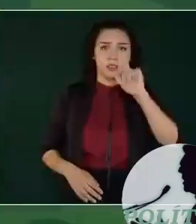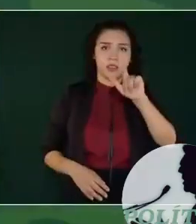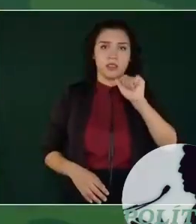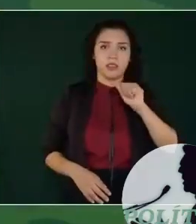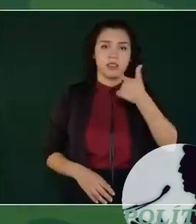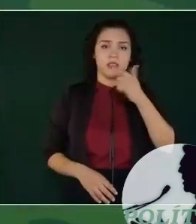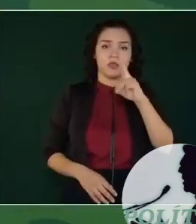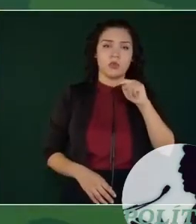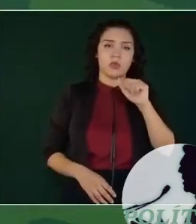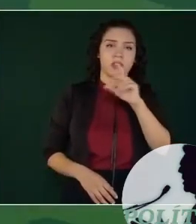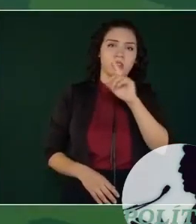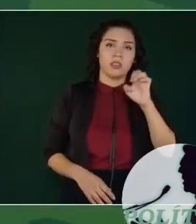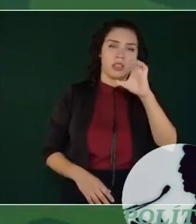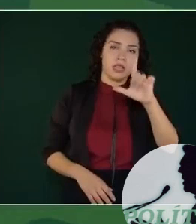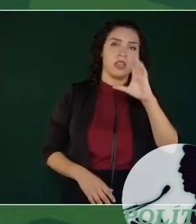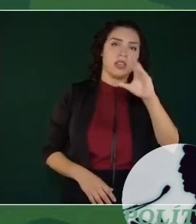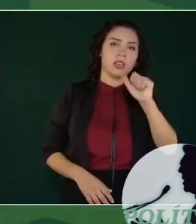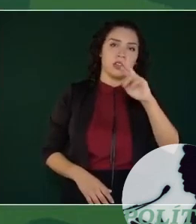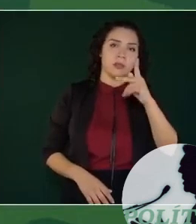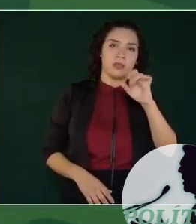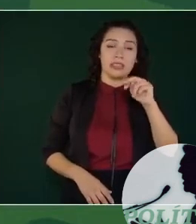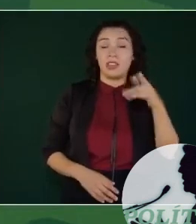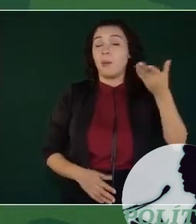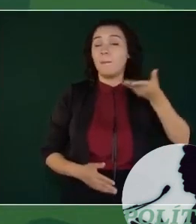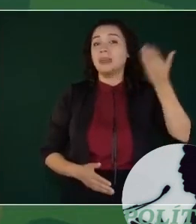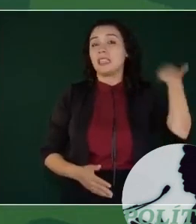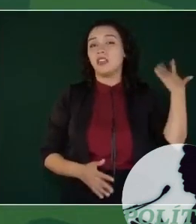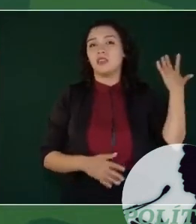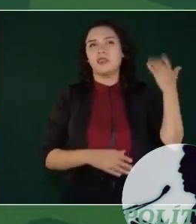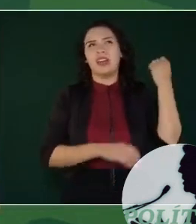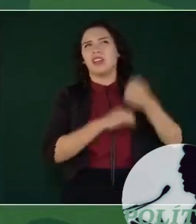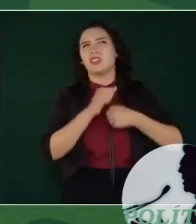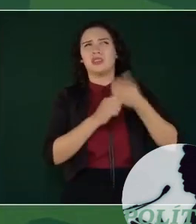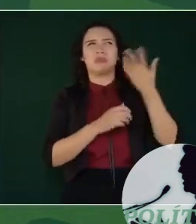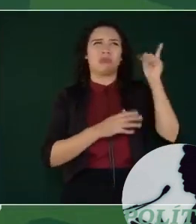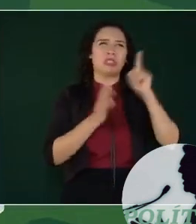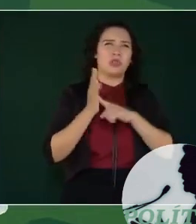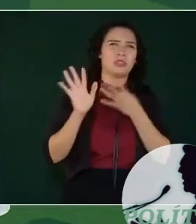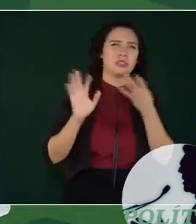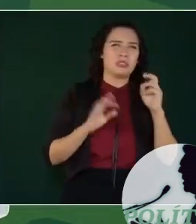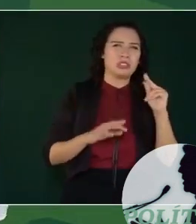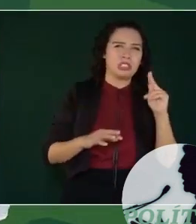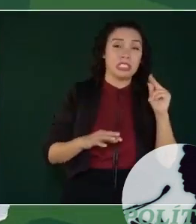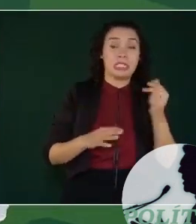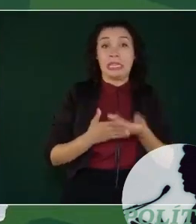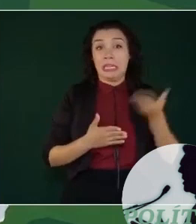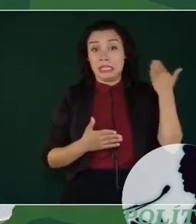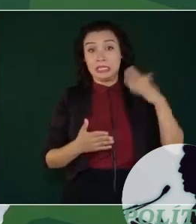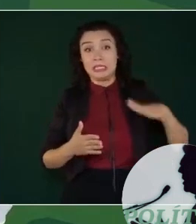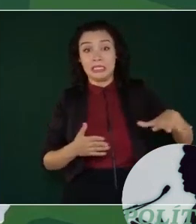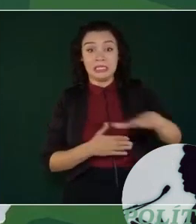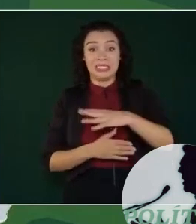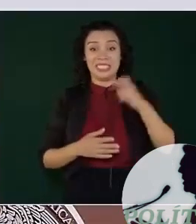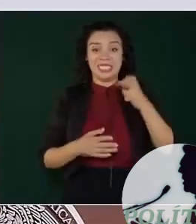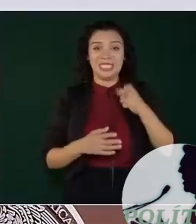de una recuperación desde su sanamiento en los años 80, que antes era ahí la descarga de